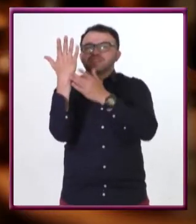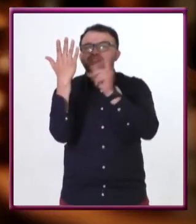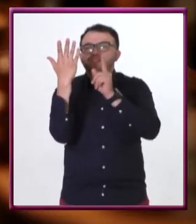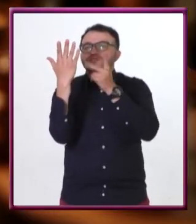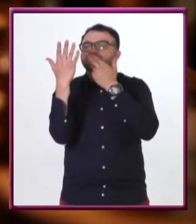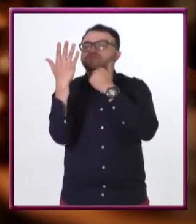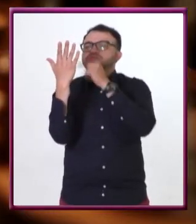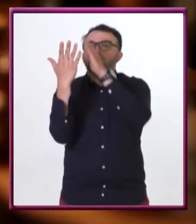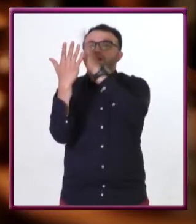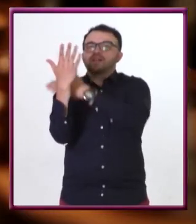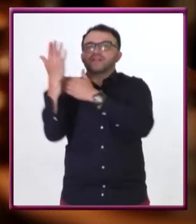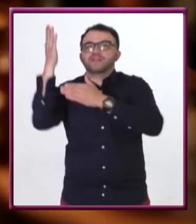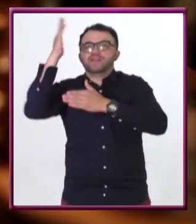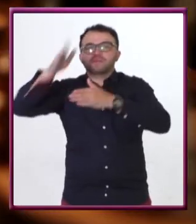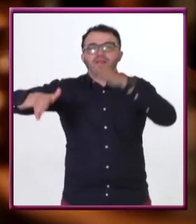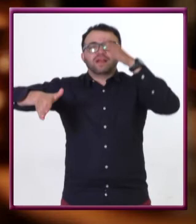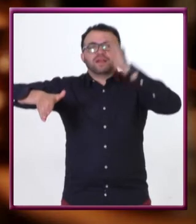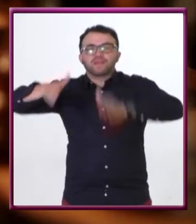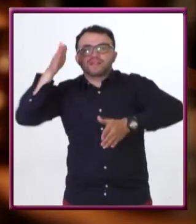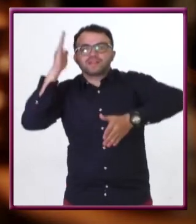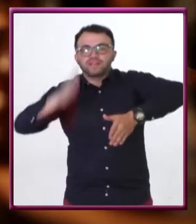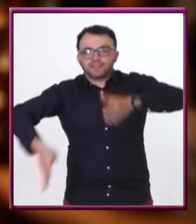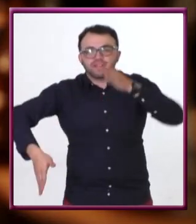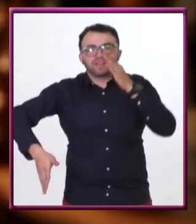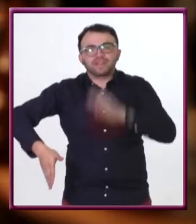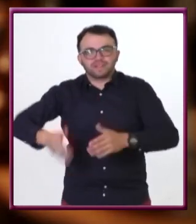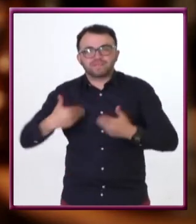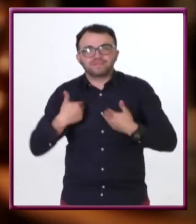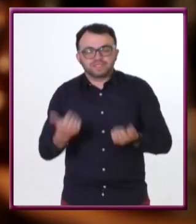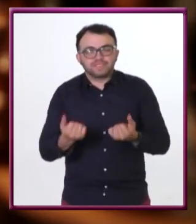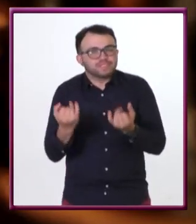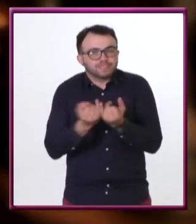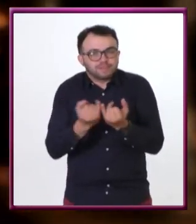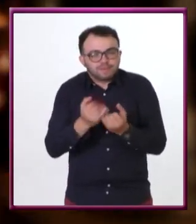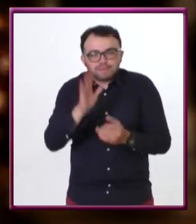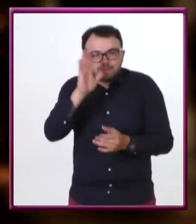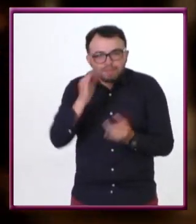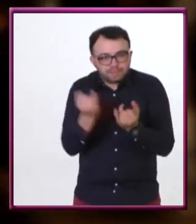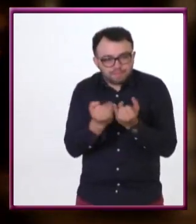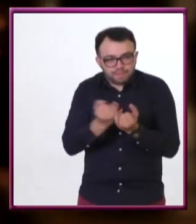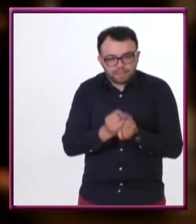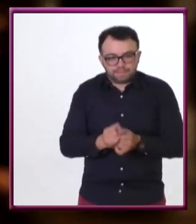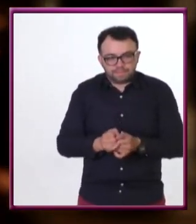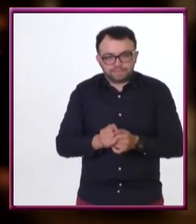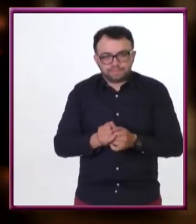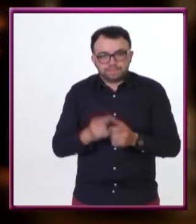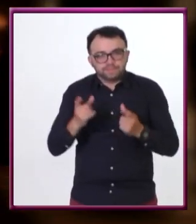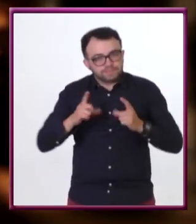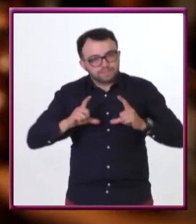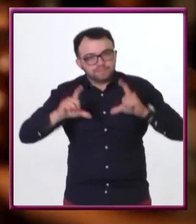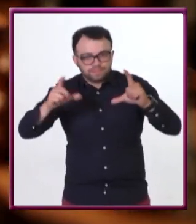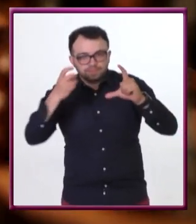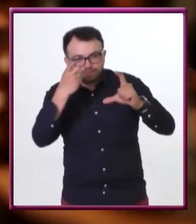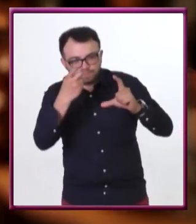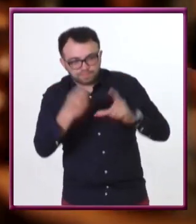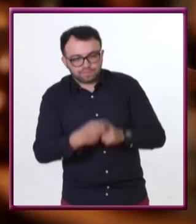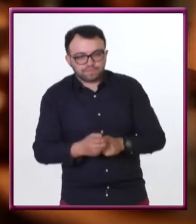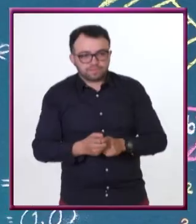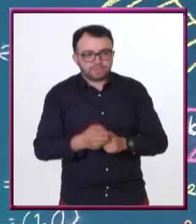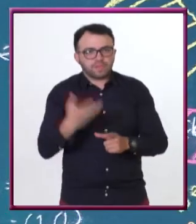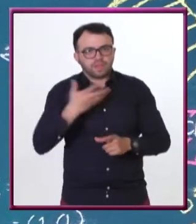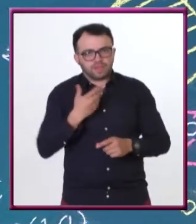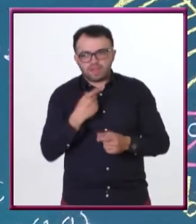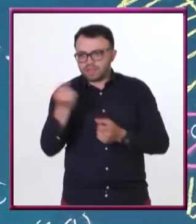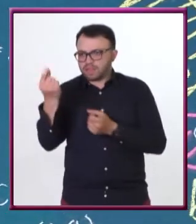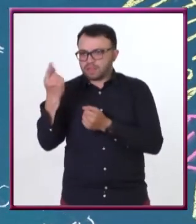ya no tienen futuro, digamos, dentro de la partida. Y eso se llama el algoritmo alfabeta. Hay una serie de algoritmos en computación